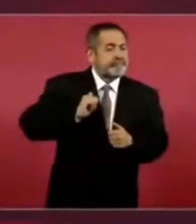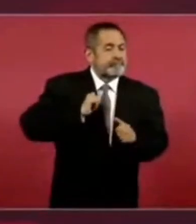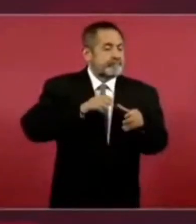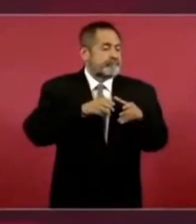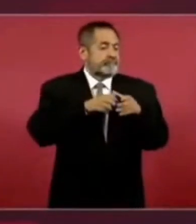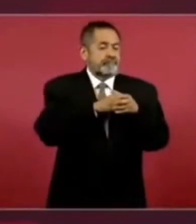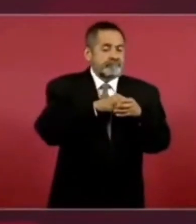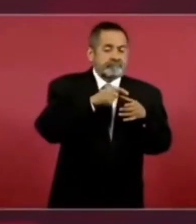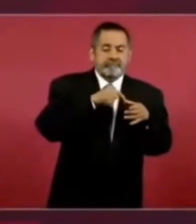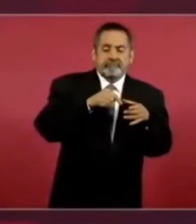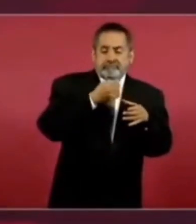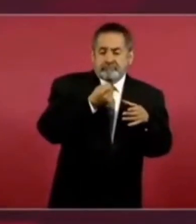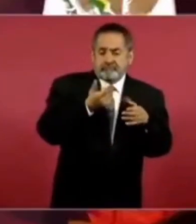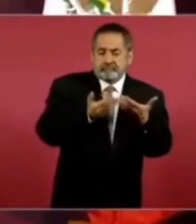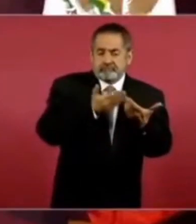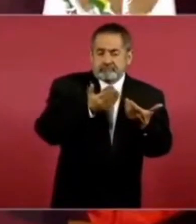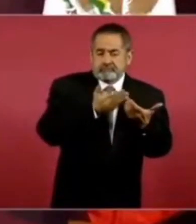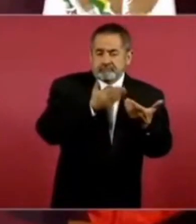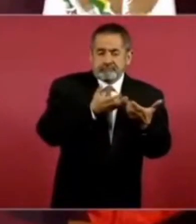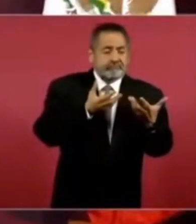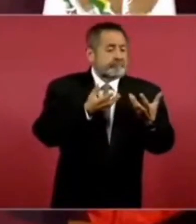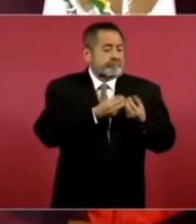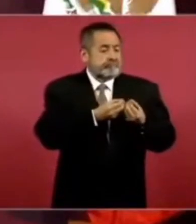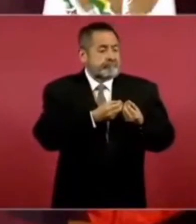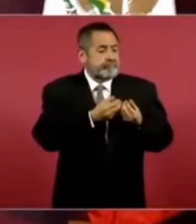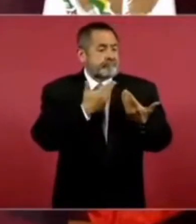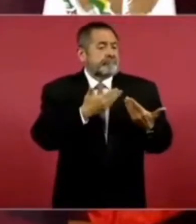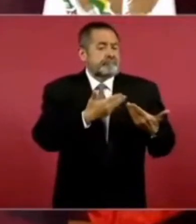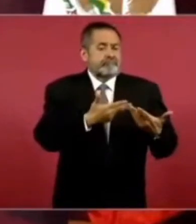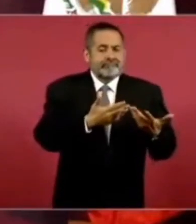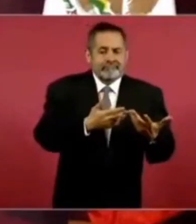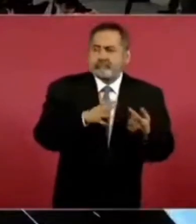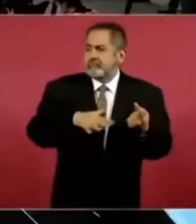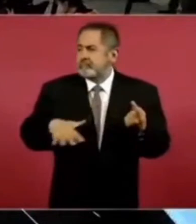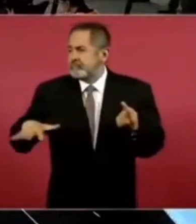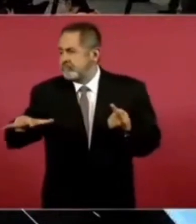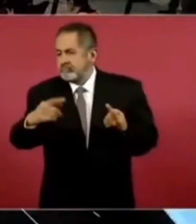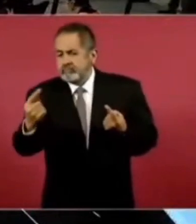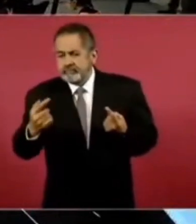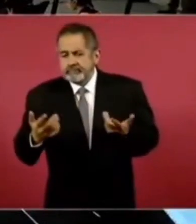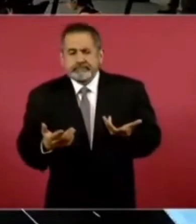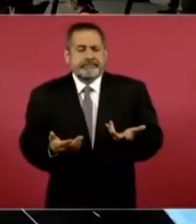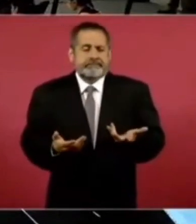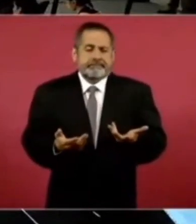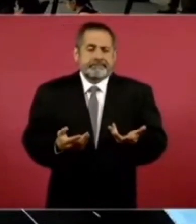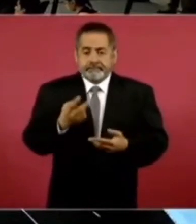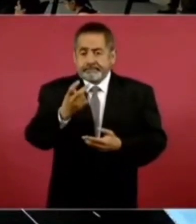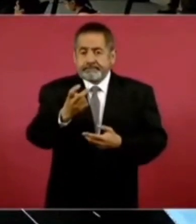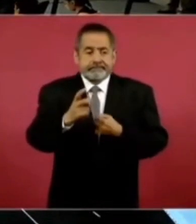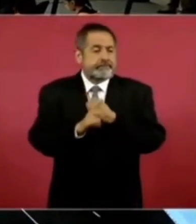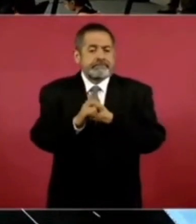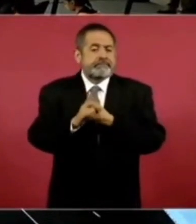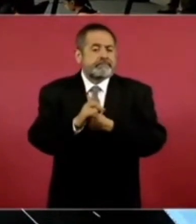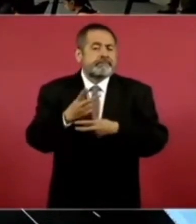minoría. Entonces, ¿qué produce eso?